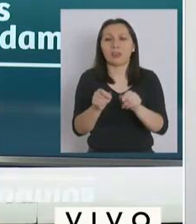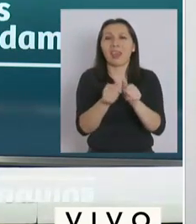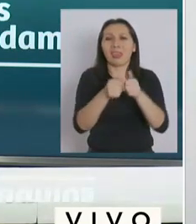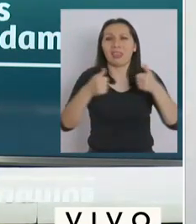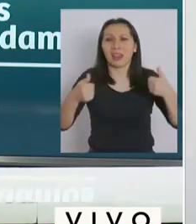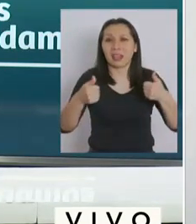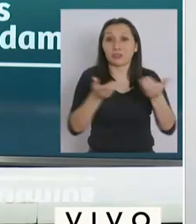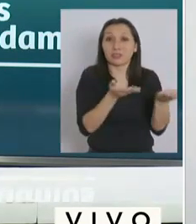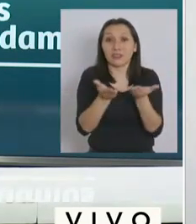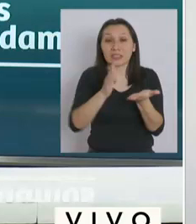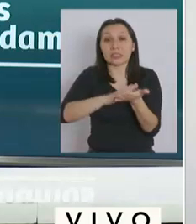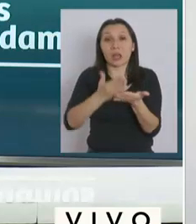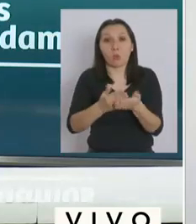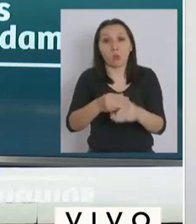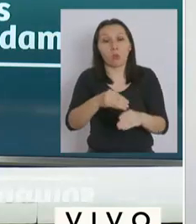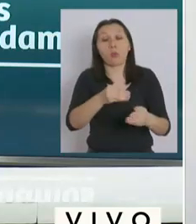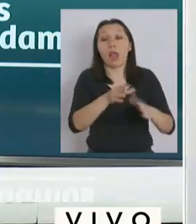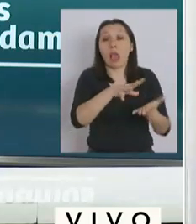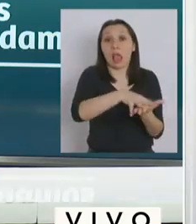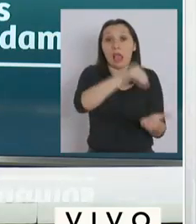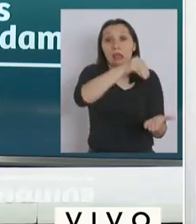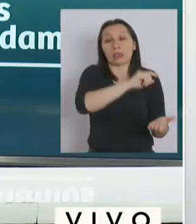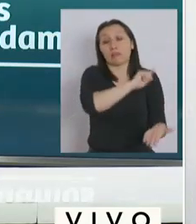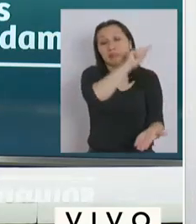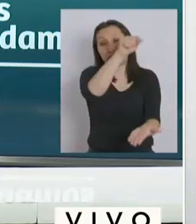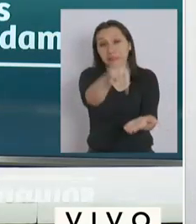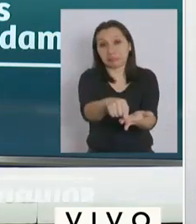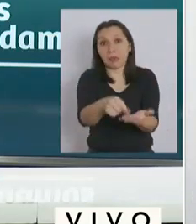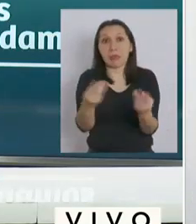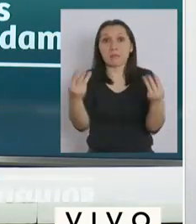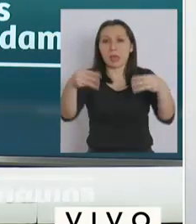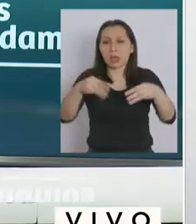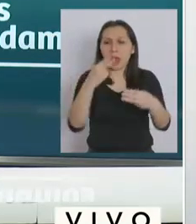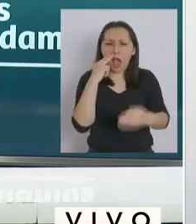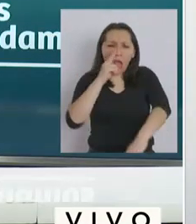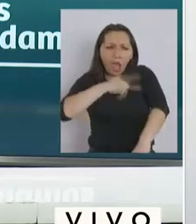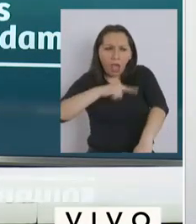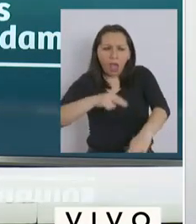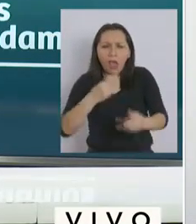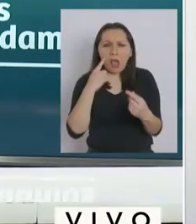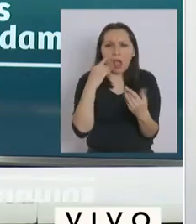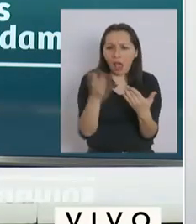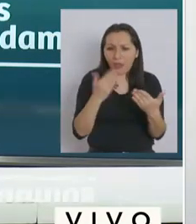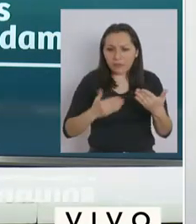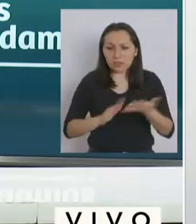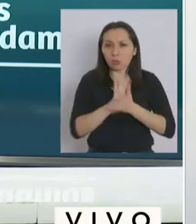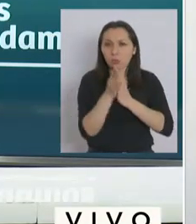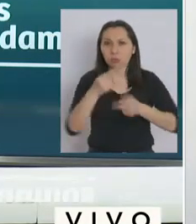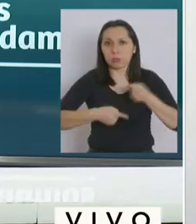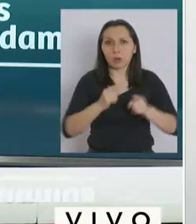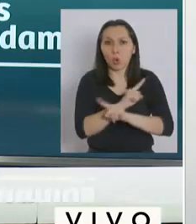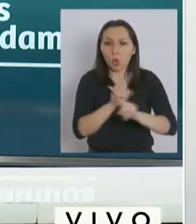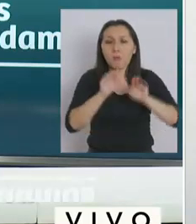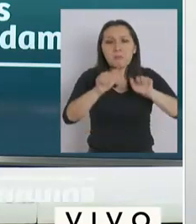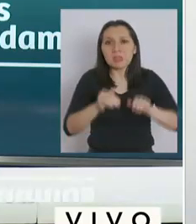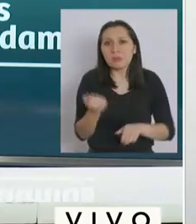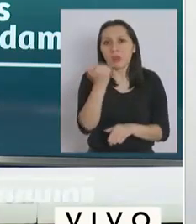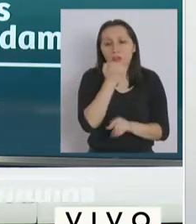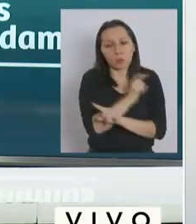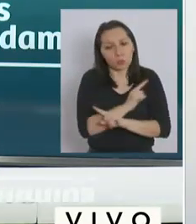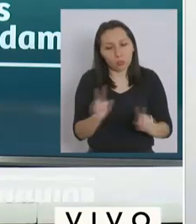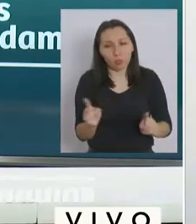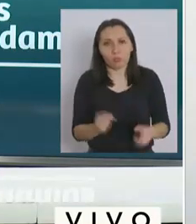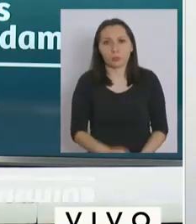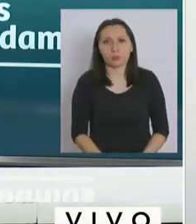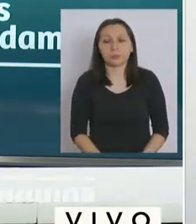directores de servicios de salud desde Arica hasta Magallanes para revisar todos los procesos y no cometer este tipo de